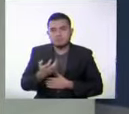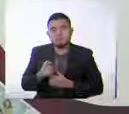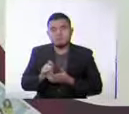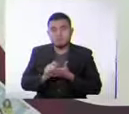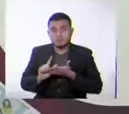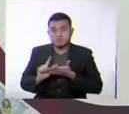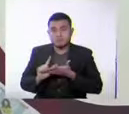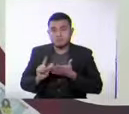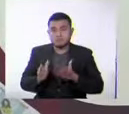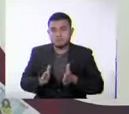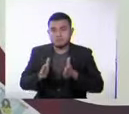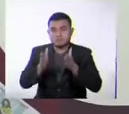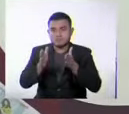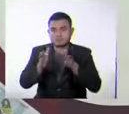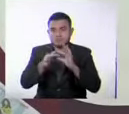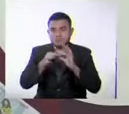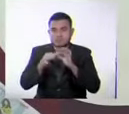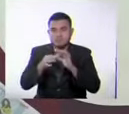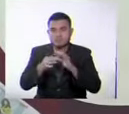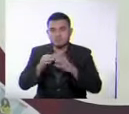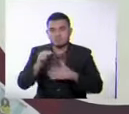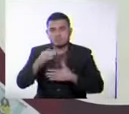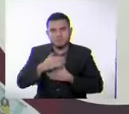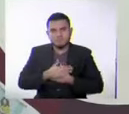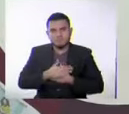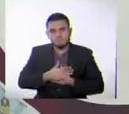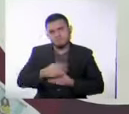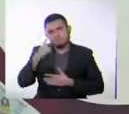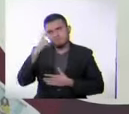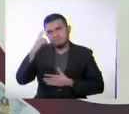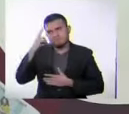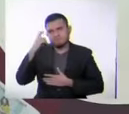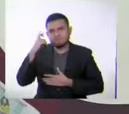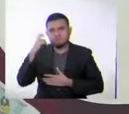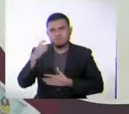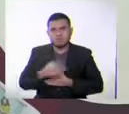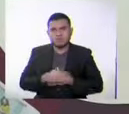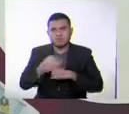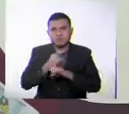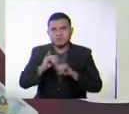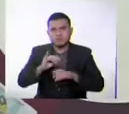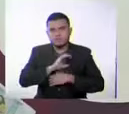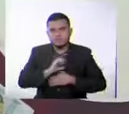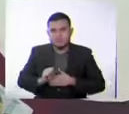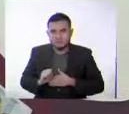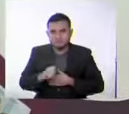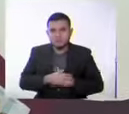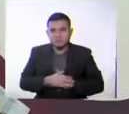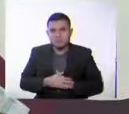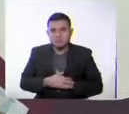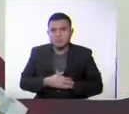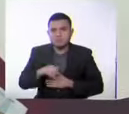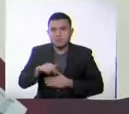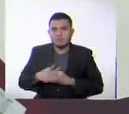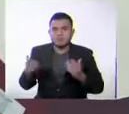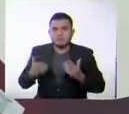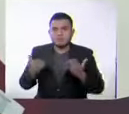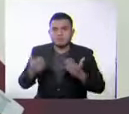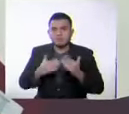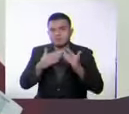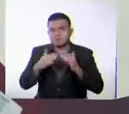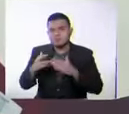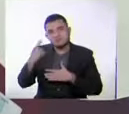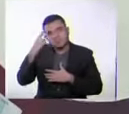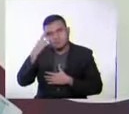instituciones hacen actos cívicos, conmemoraciones. Este año se va a hacer o se hace de manera diferente para razones